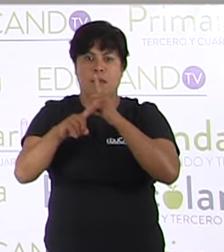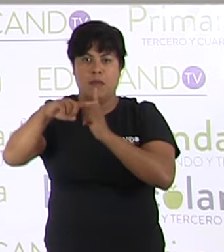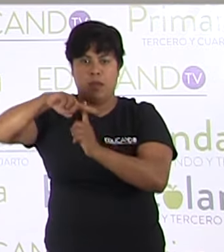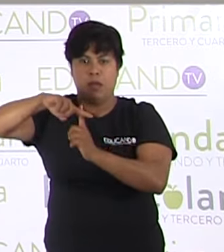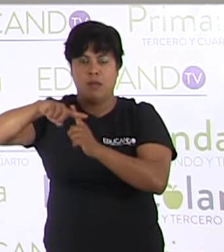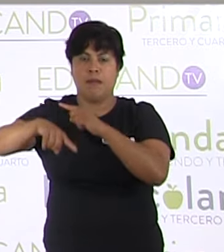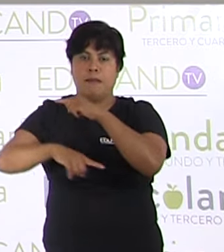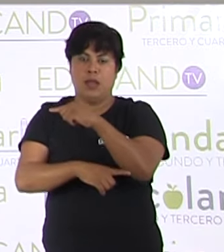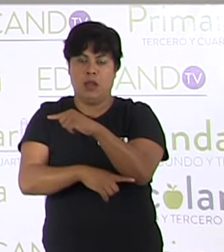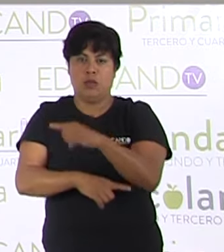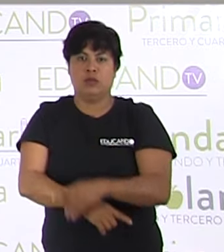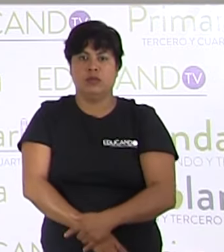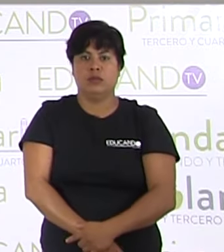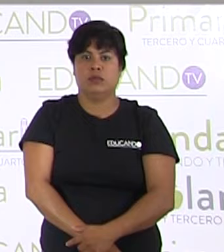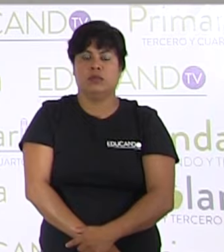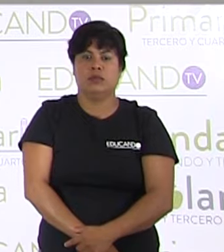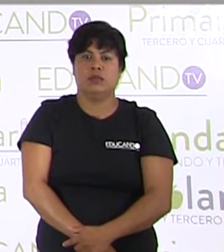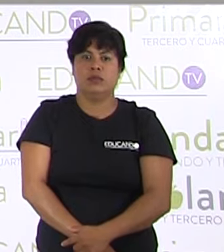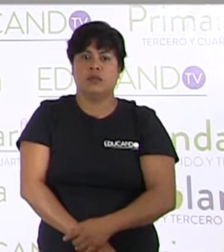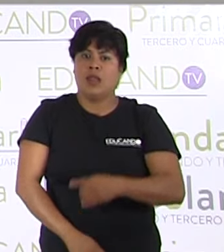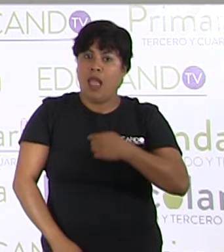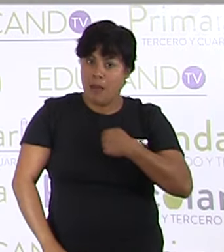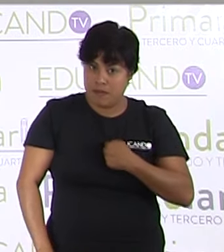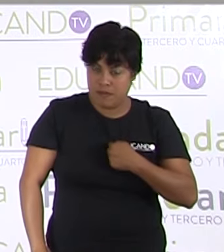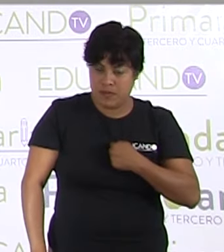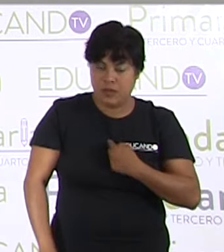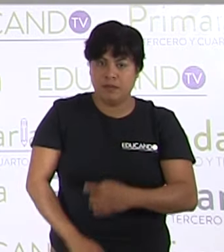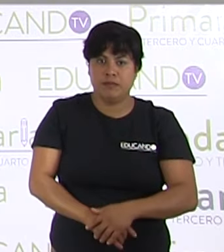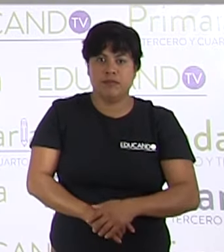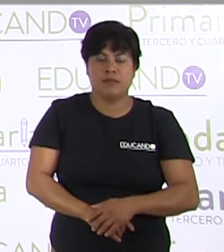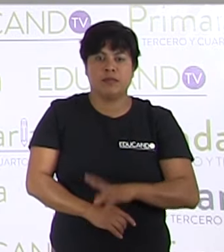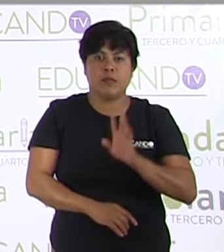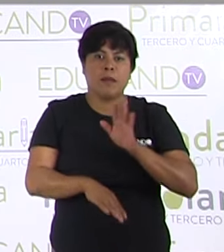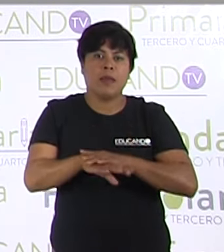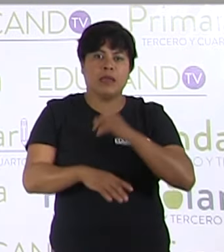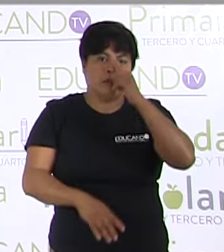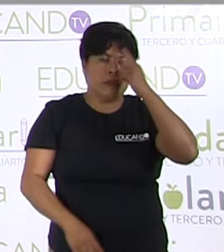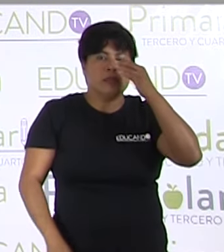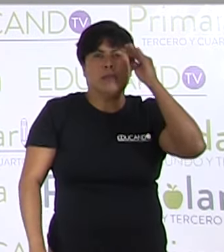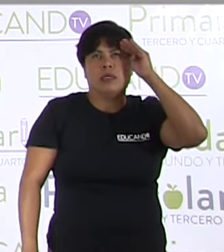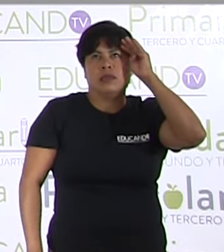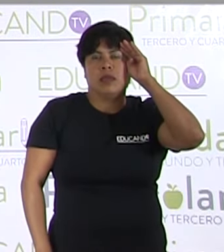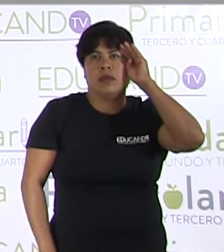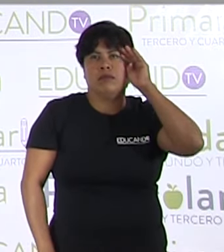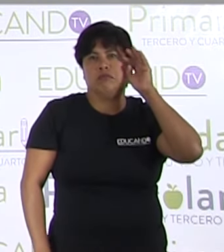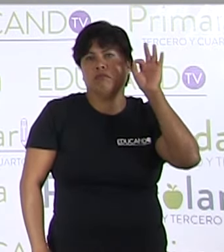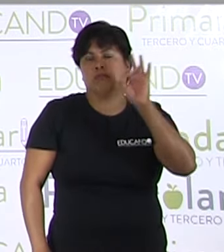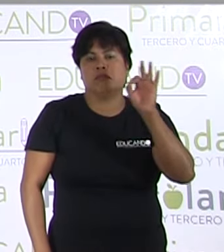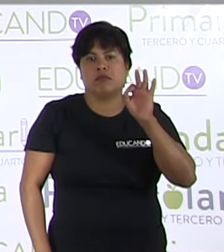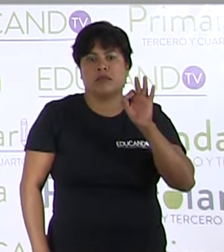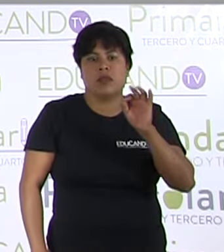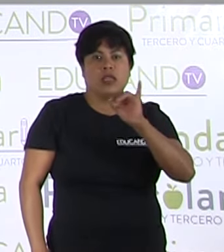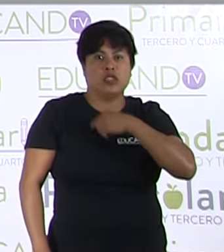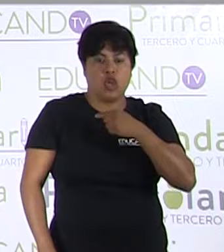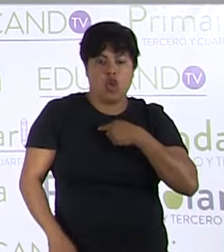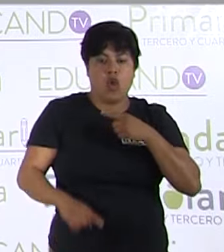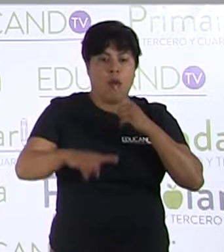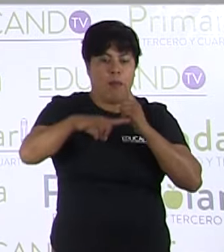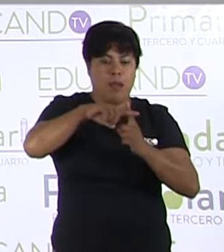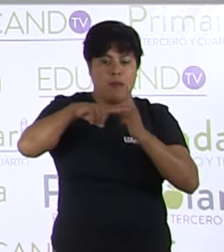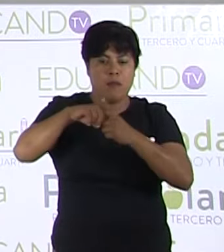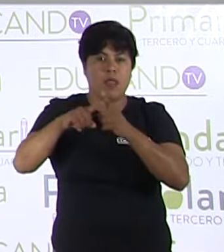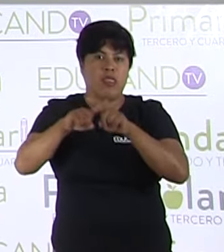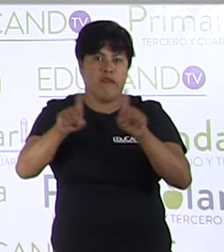es igual a menos a mí me resulta más fácil pensar que si multiplico los